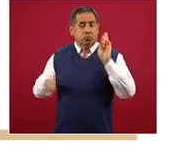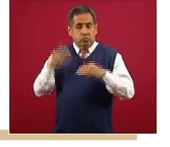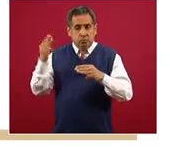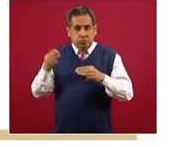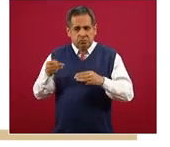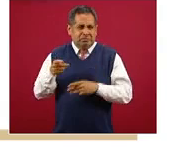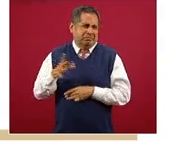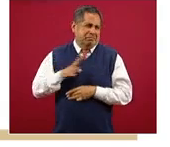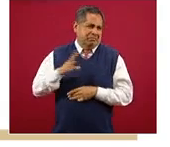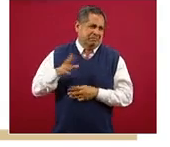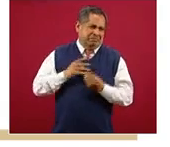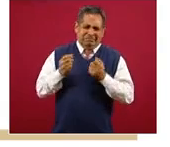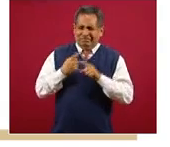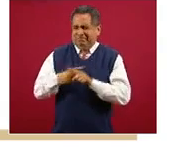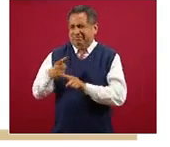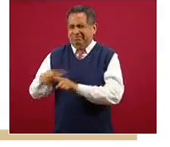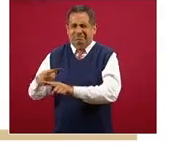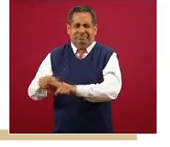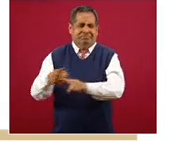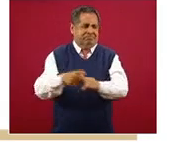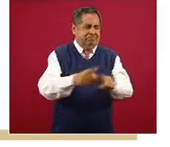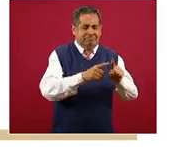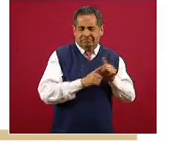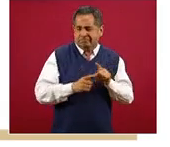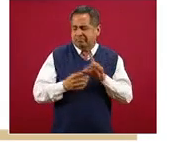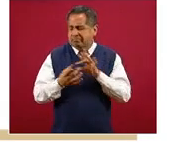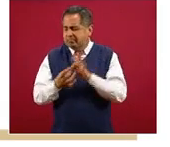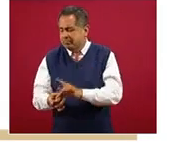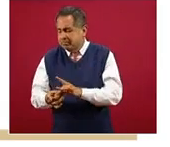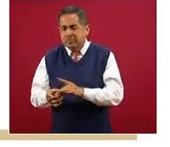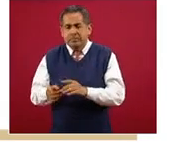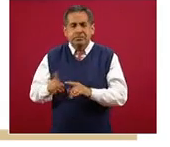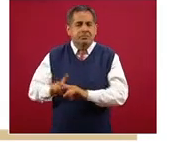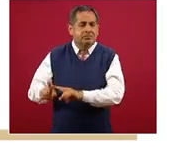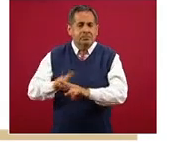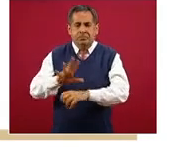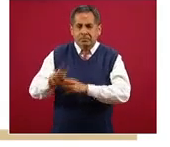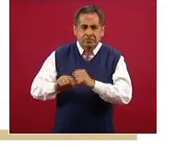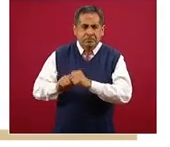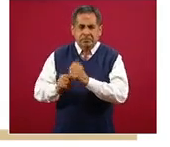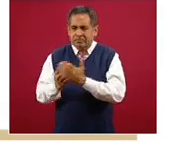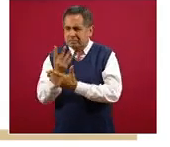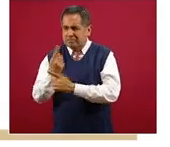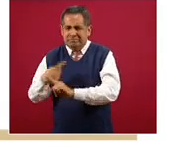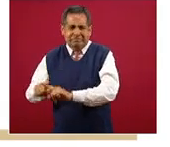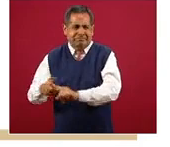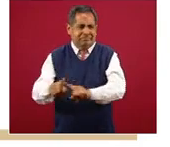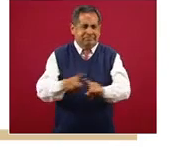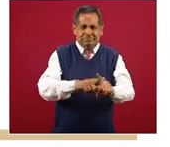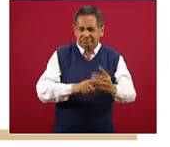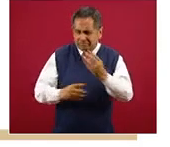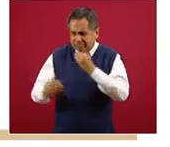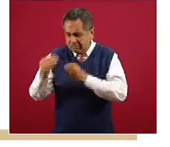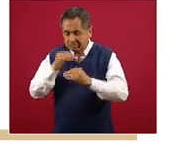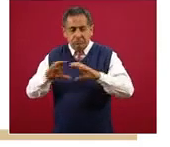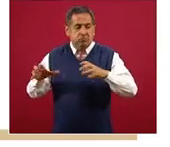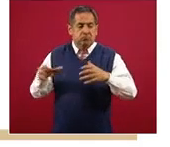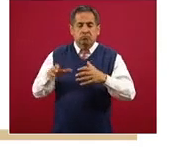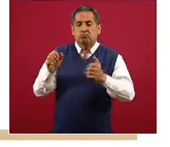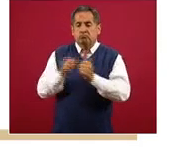generó esta interacción, diversidad biológica con diversidad cultural, para crear a